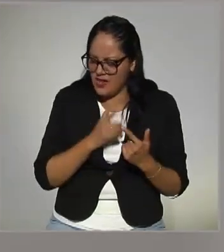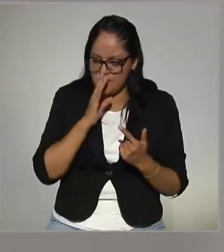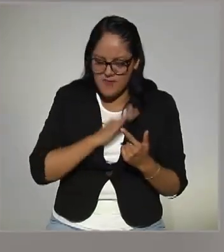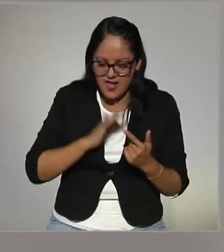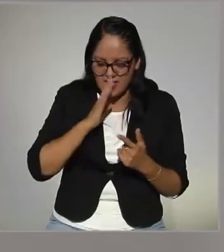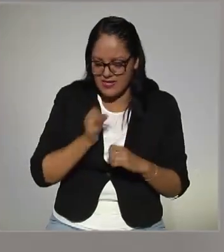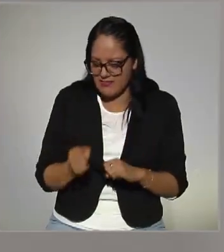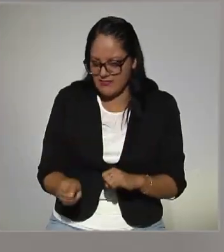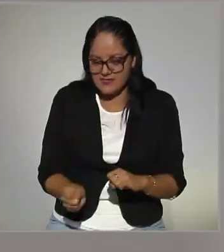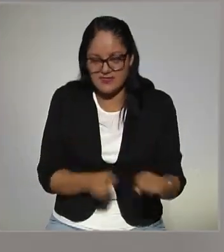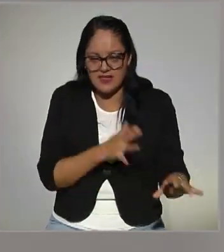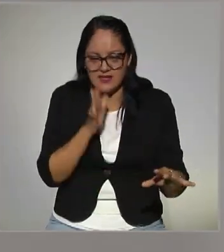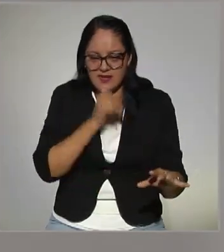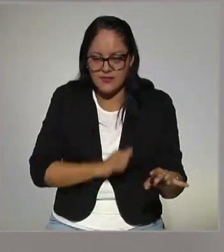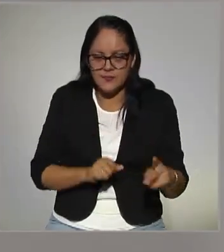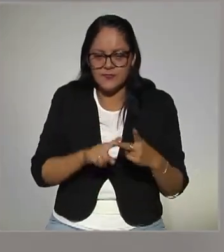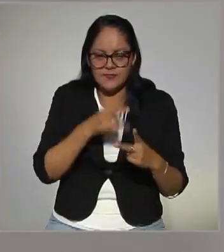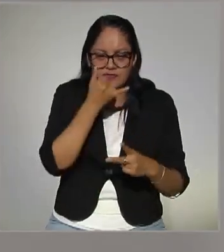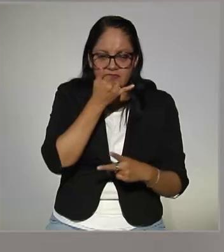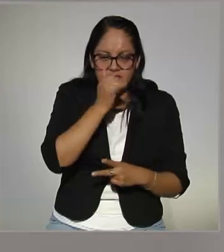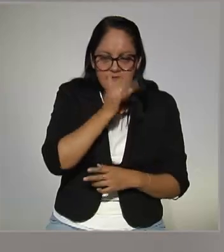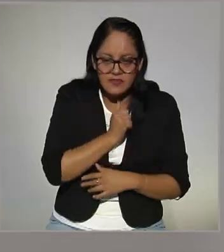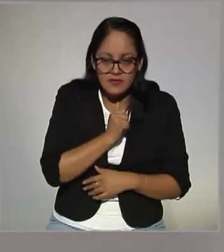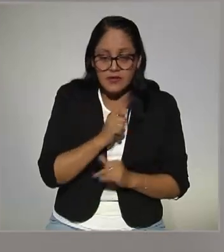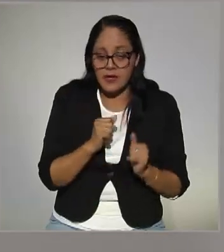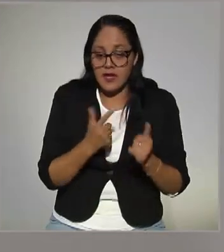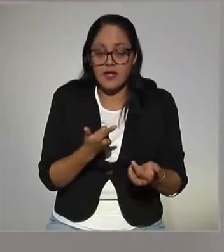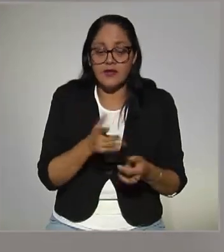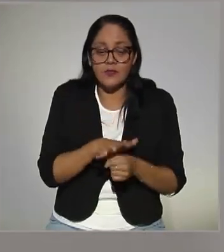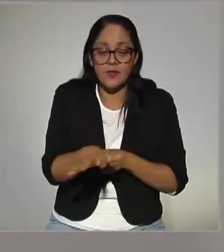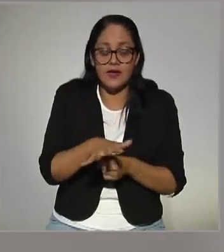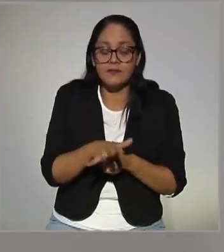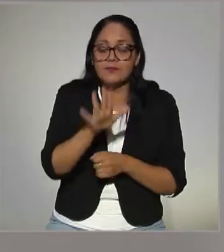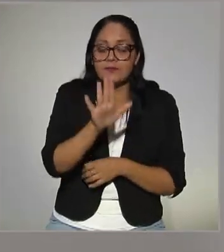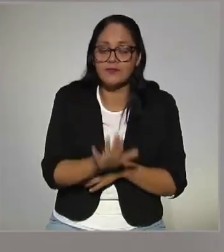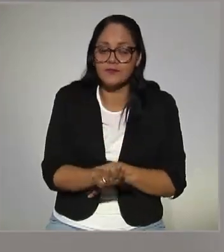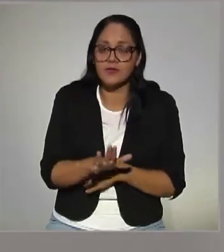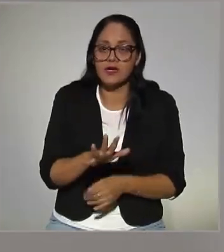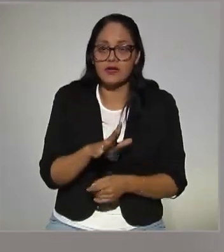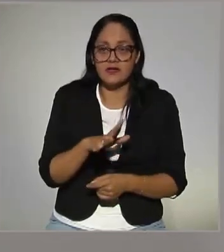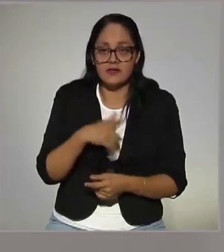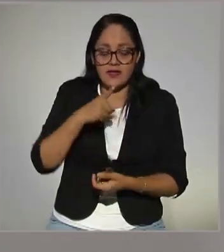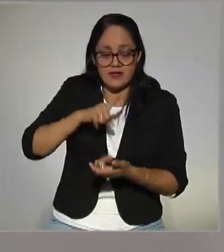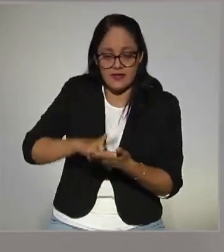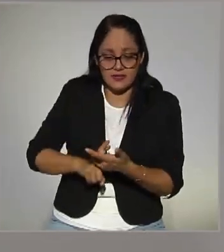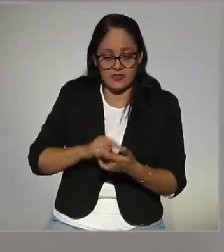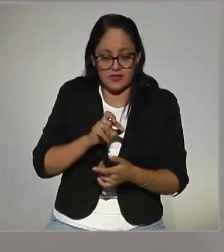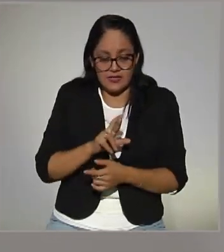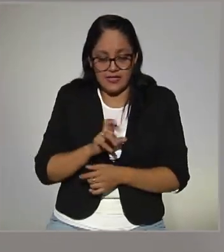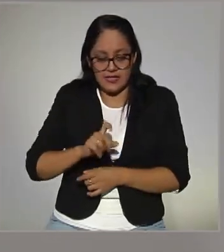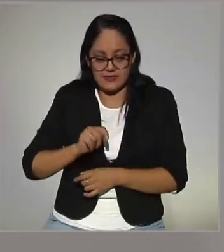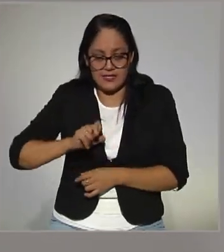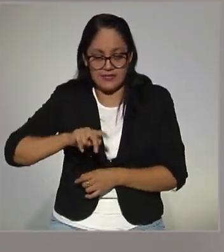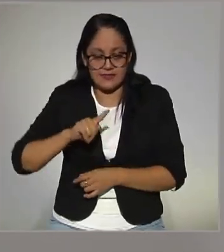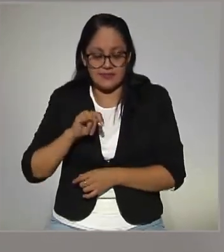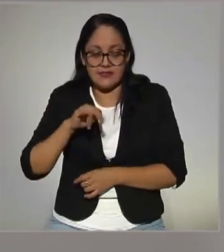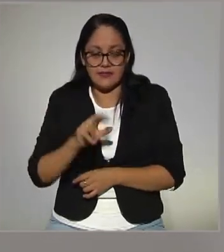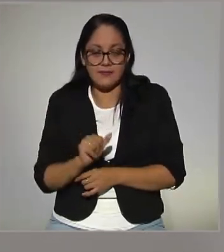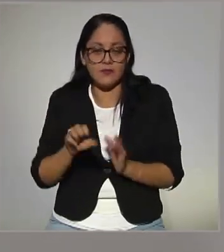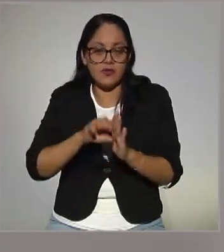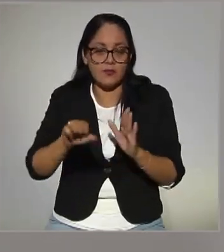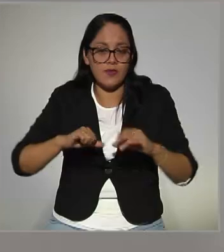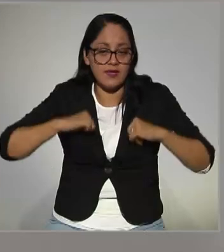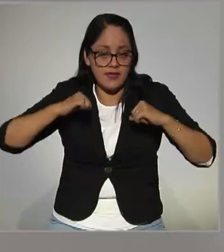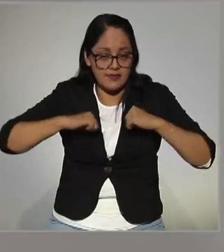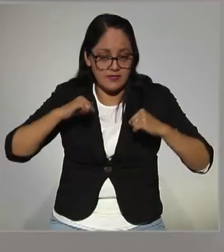No puedo perdonar, es porque hay algo que no se puede dar, es como una posición retentiva también, ¿no? Y en el caso de los adolescentes a